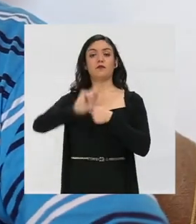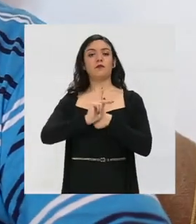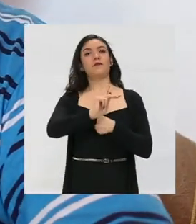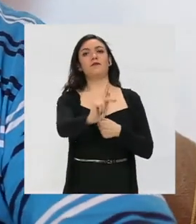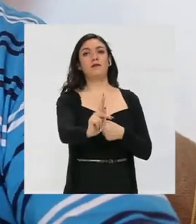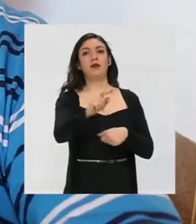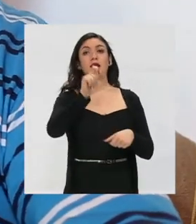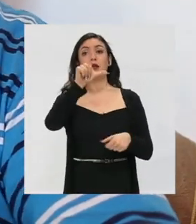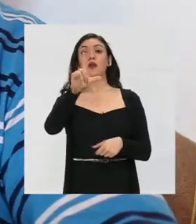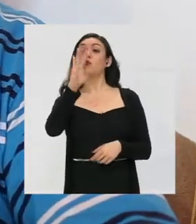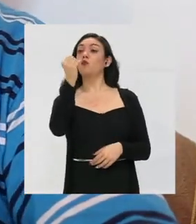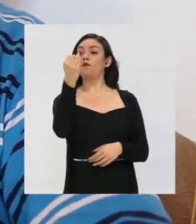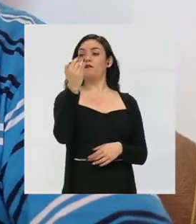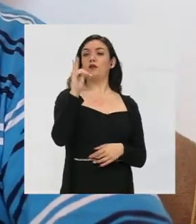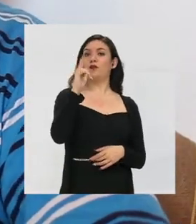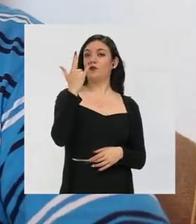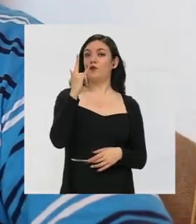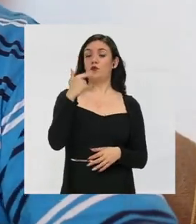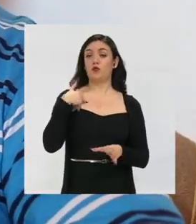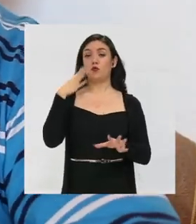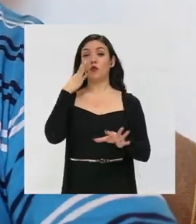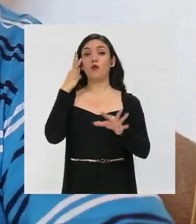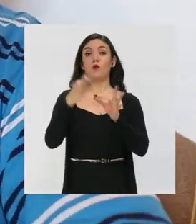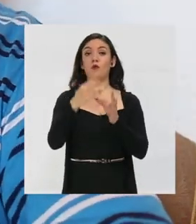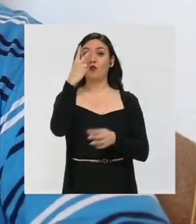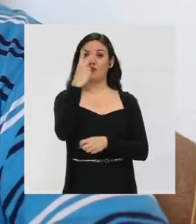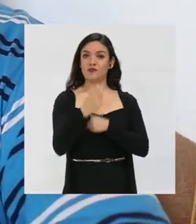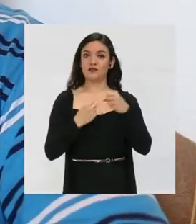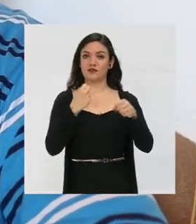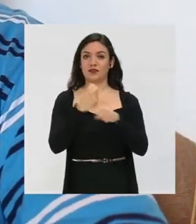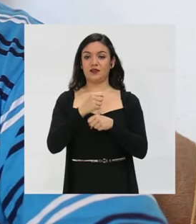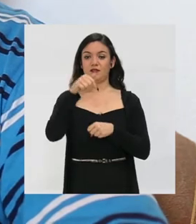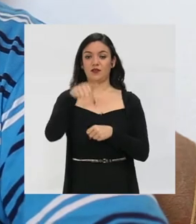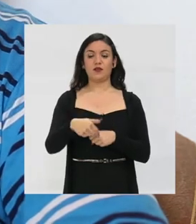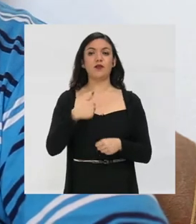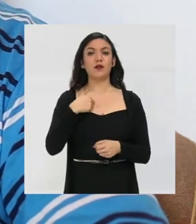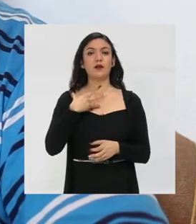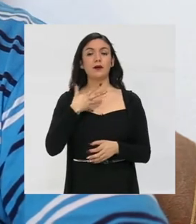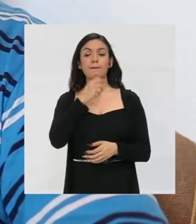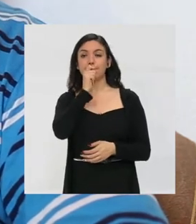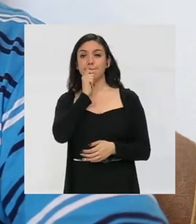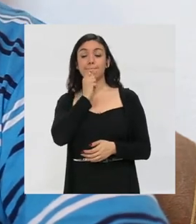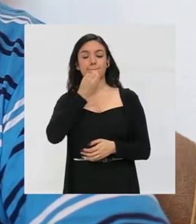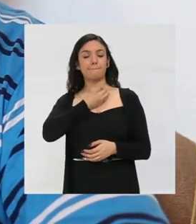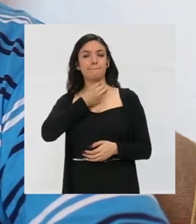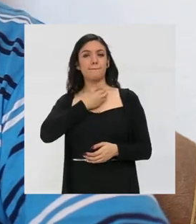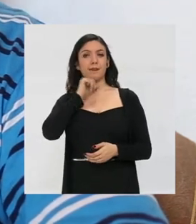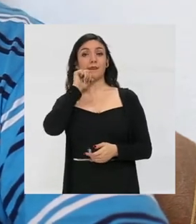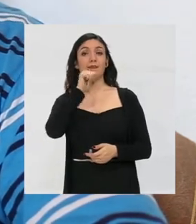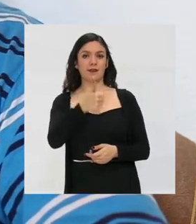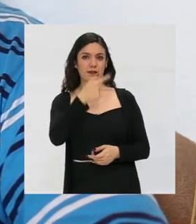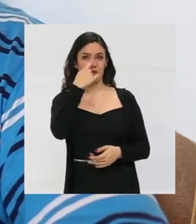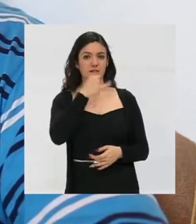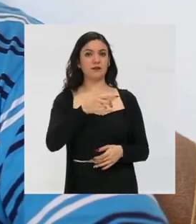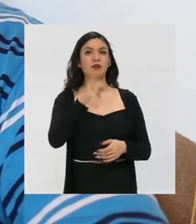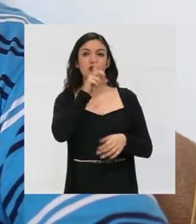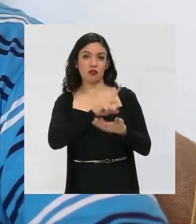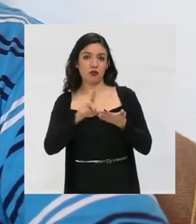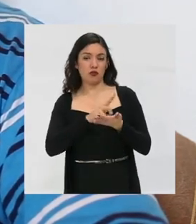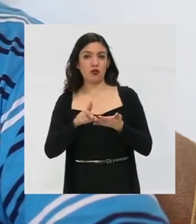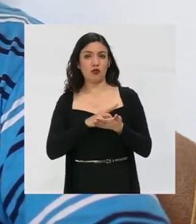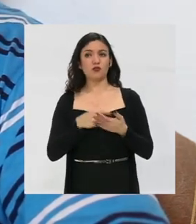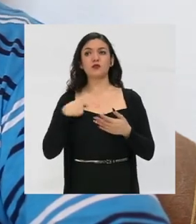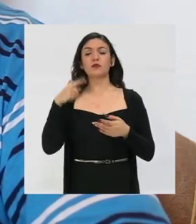Estoy aquí en el centro, gracias a mi Padre Dios. Próximamente, el 9 de julio, cumplo ya